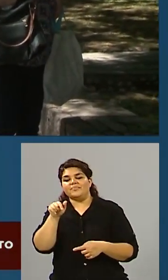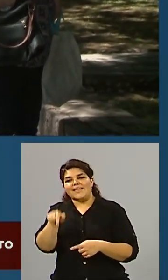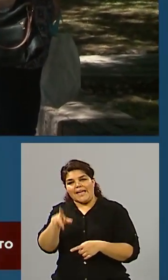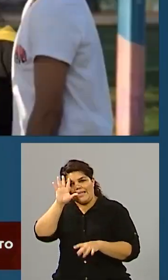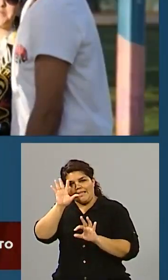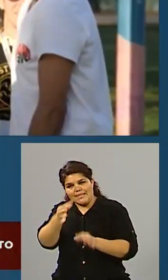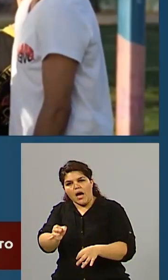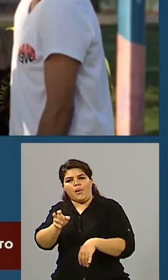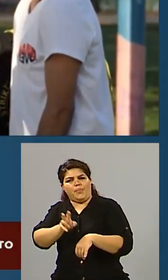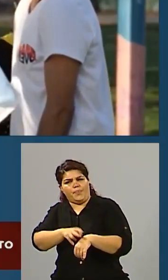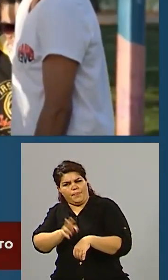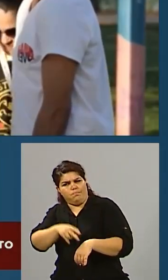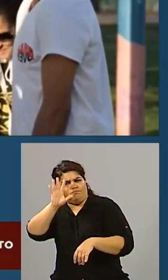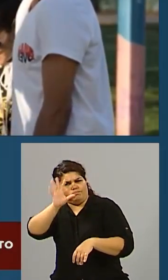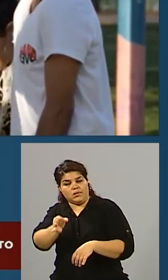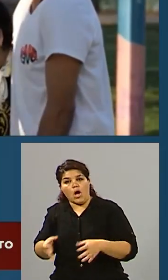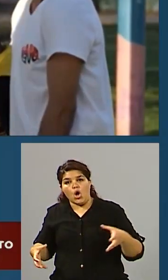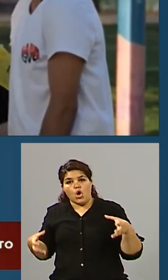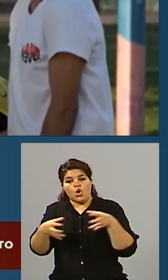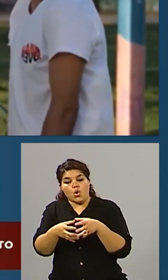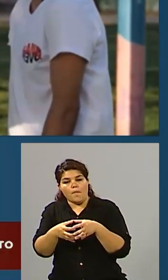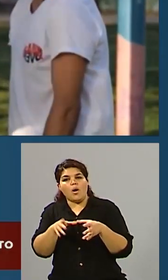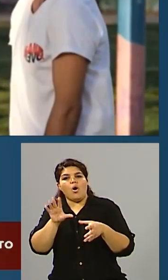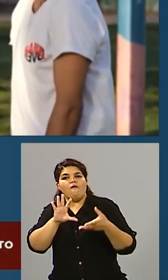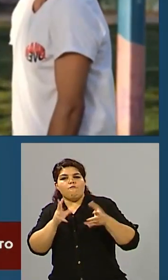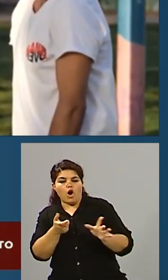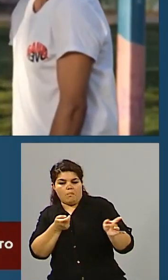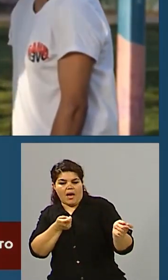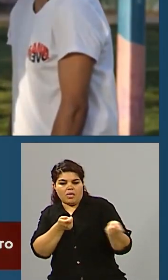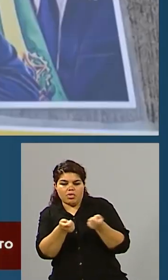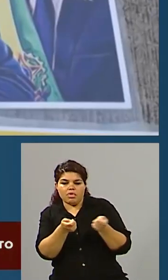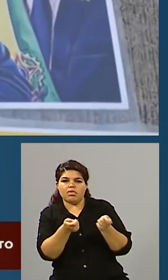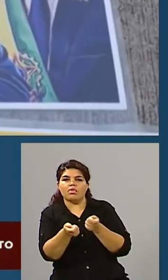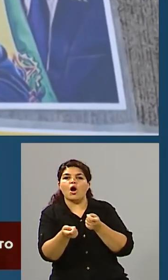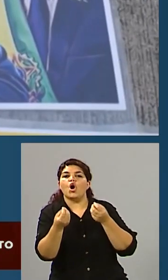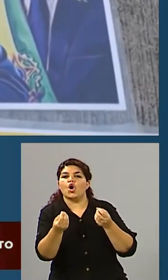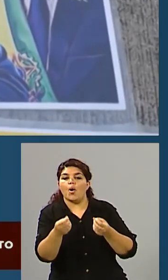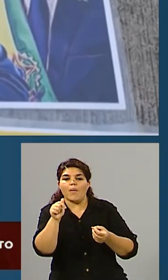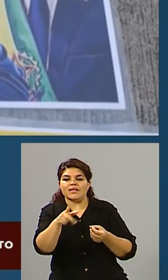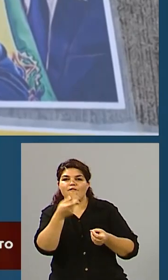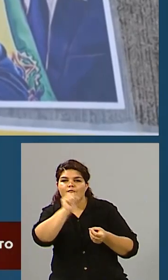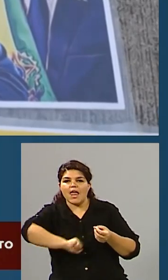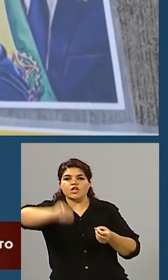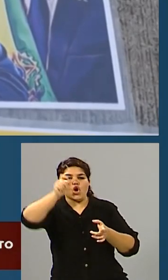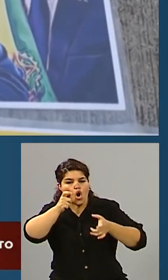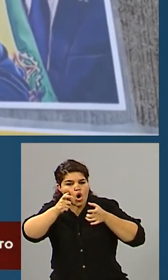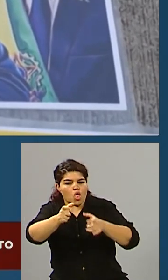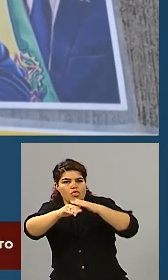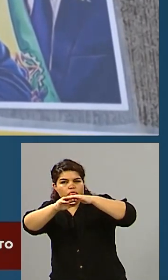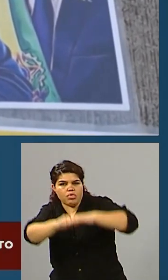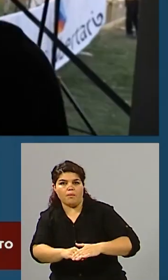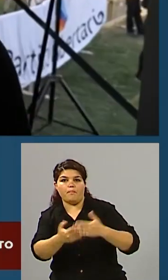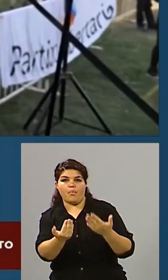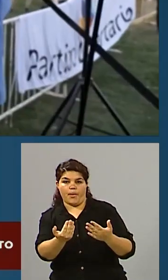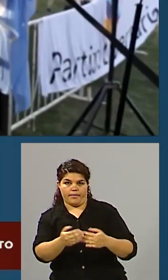y con su gabinete cómo se puede domar ese monstruo que a todos nos afecta, que se llama inflación. Sin duda es